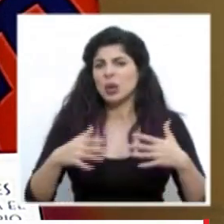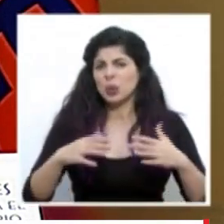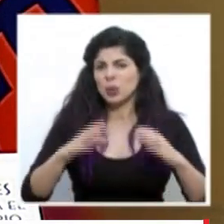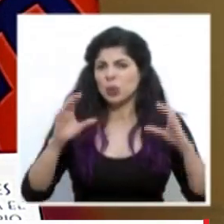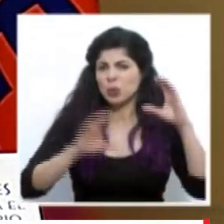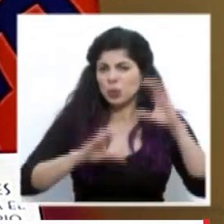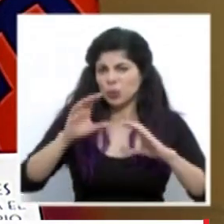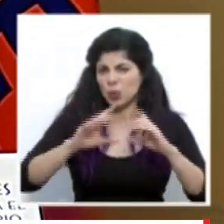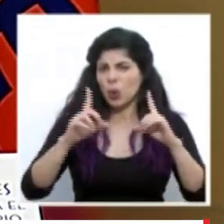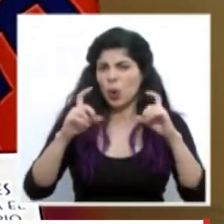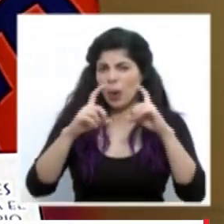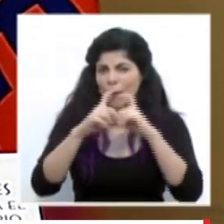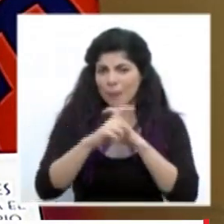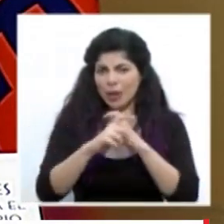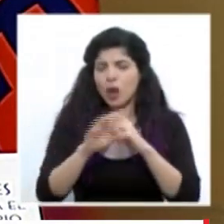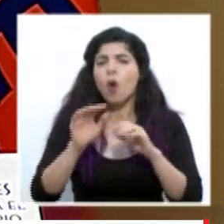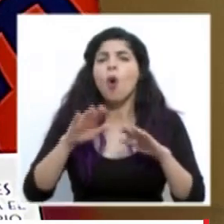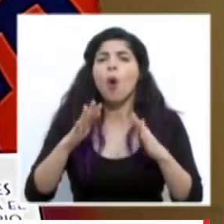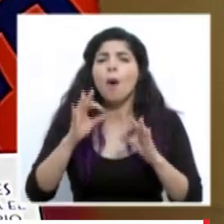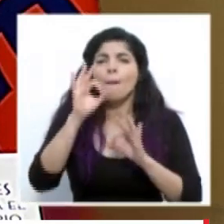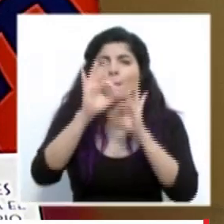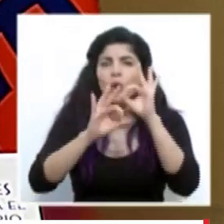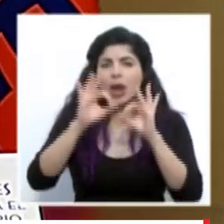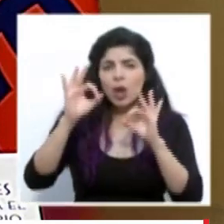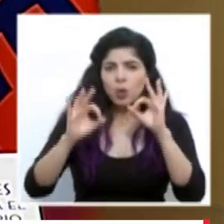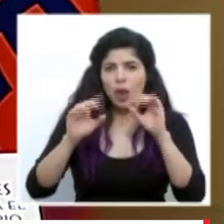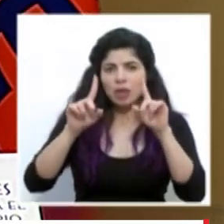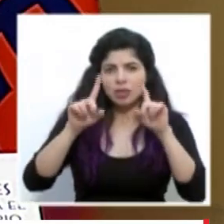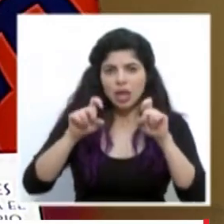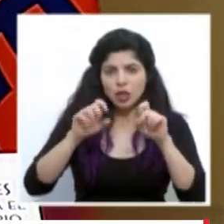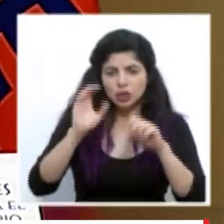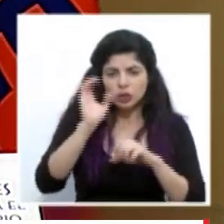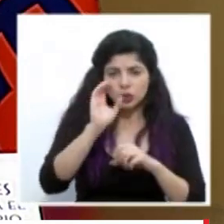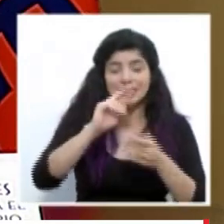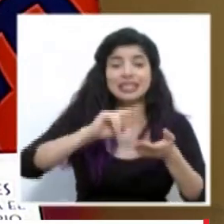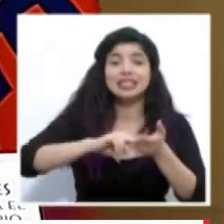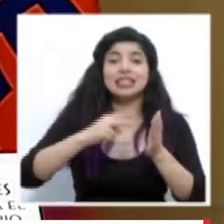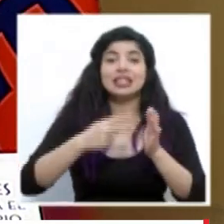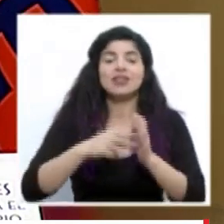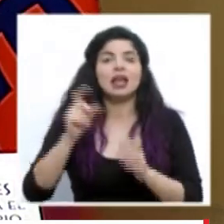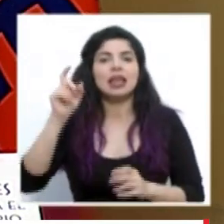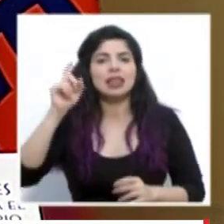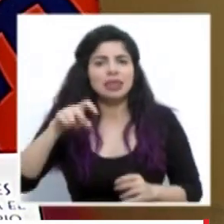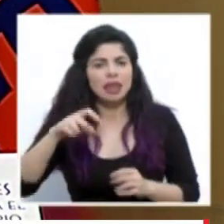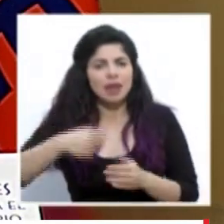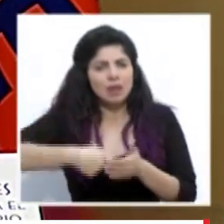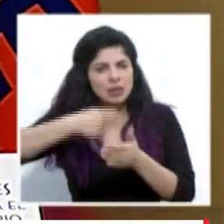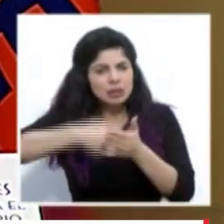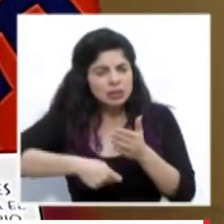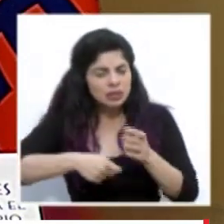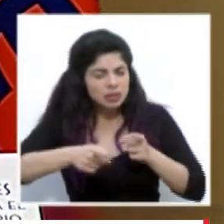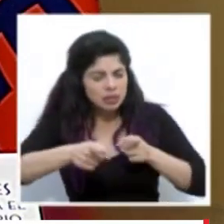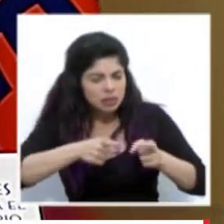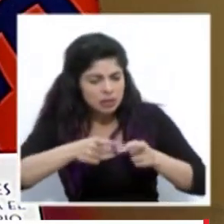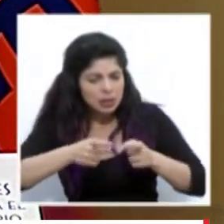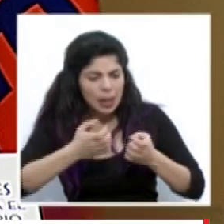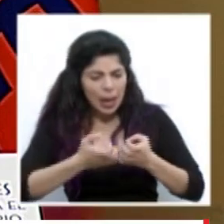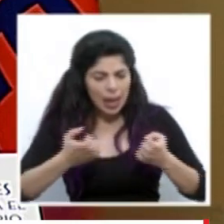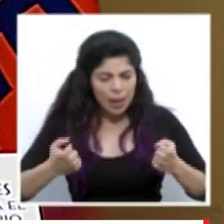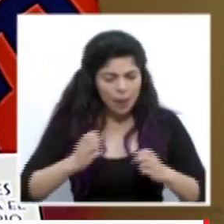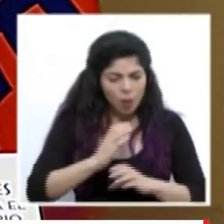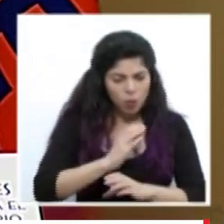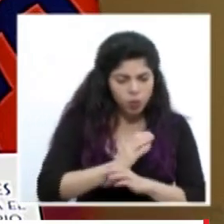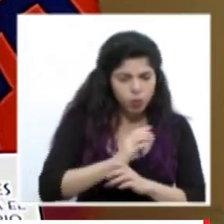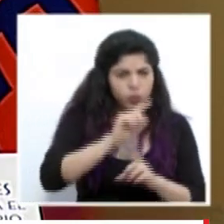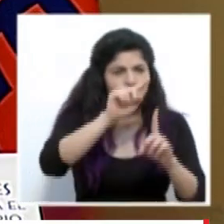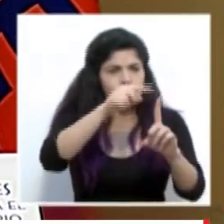que se hace con diagnóstico molecular. Esto implica que tenemos que tener una elevada rigurosidad en todo el manejo de los equipos y de